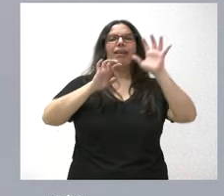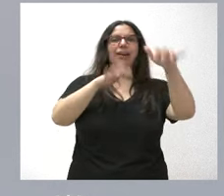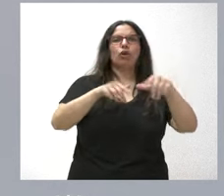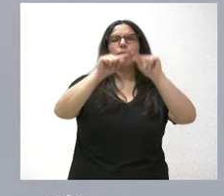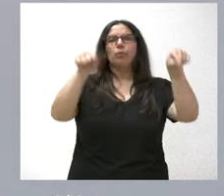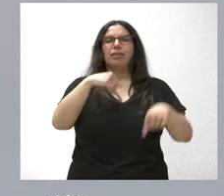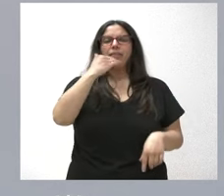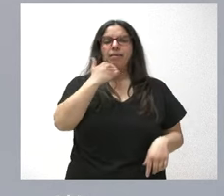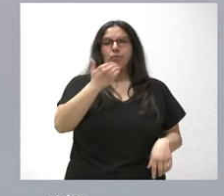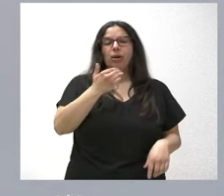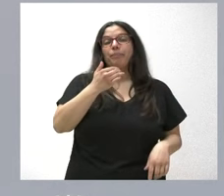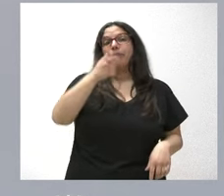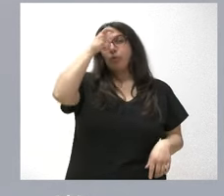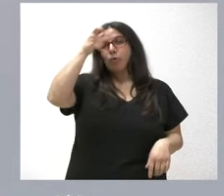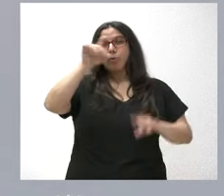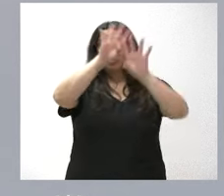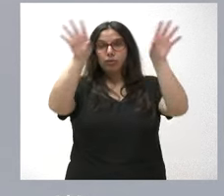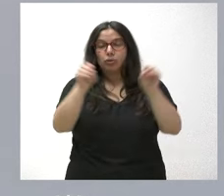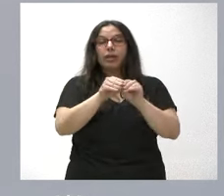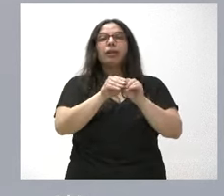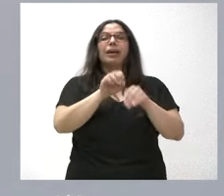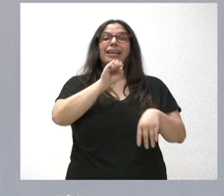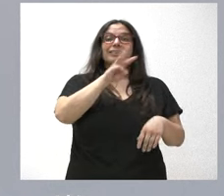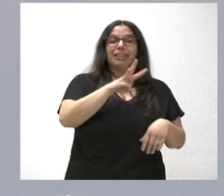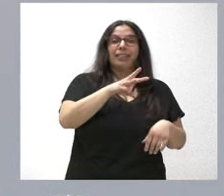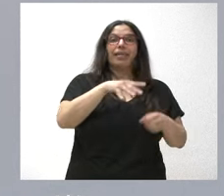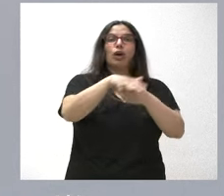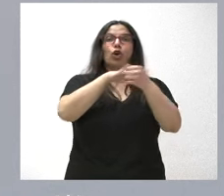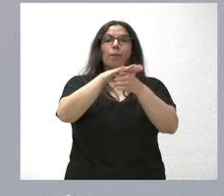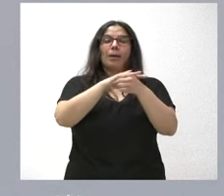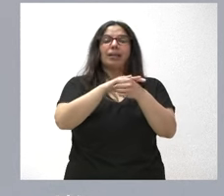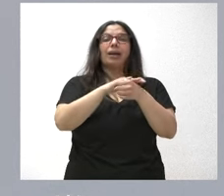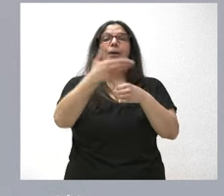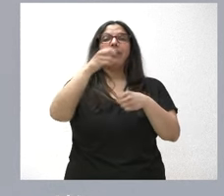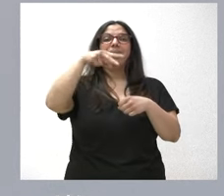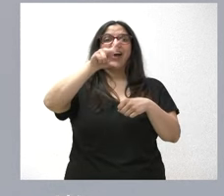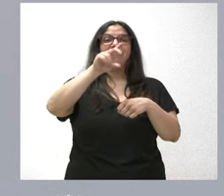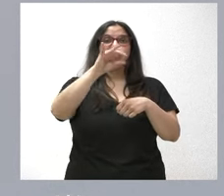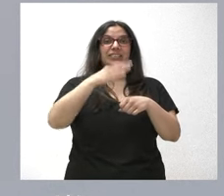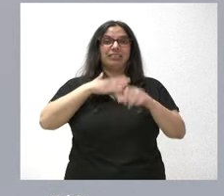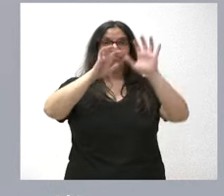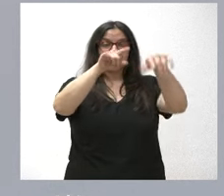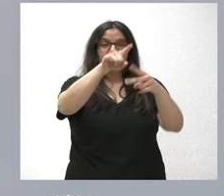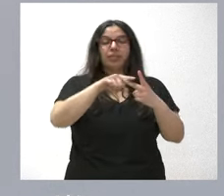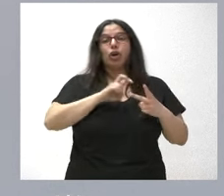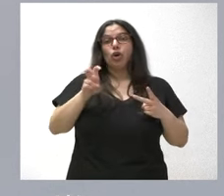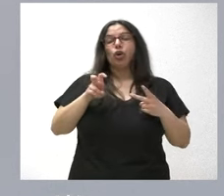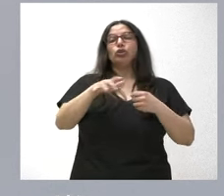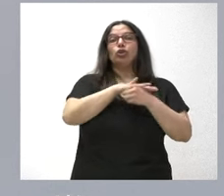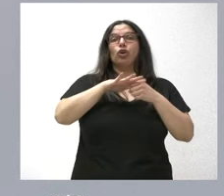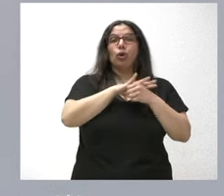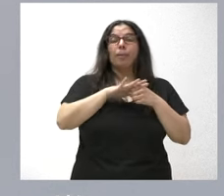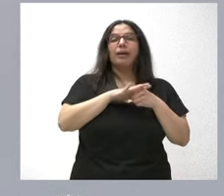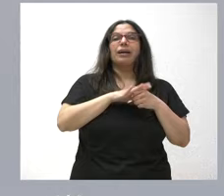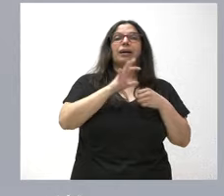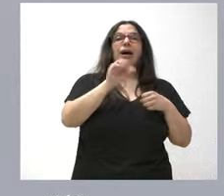Zamora, 13 municipios en la comarca de Benavides de Órbigo, en León, y otros 11 municipios en las comarcas de Aliste y Villar